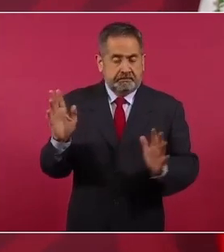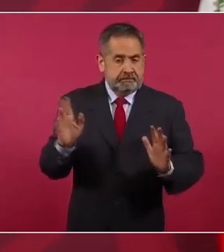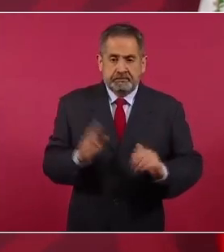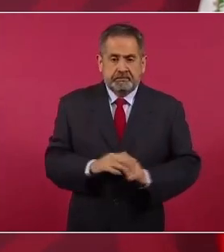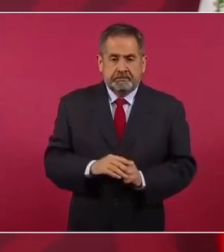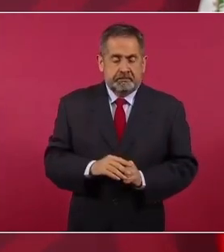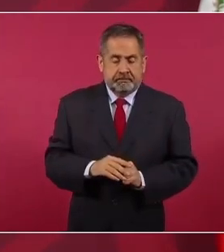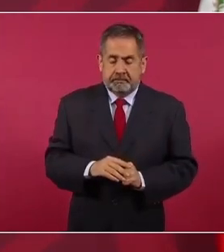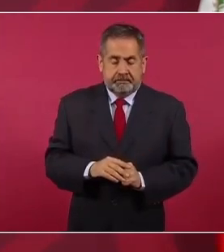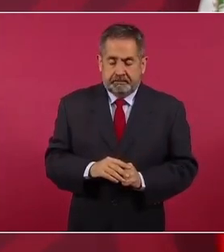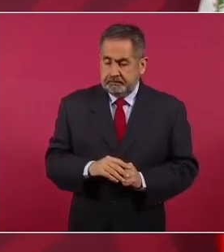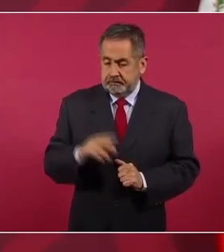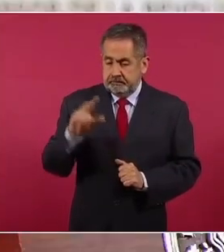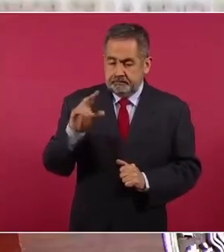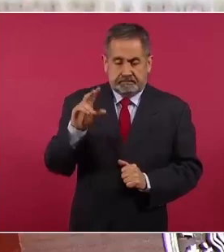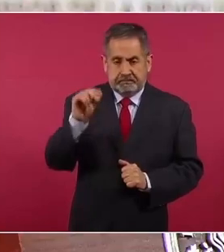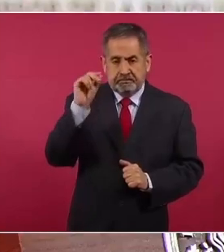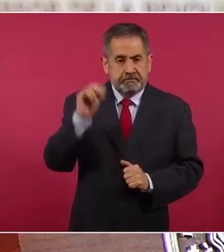no es